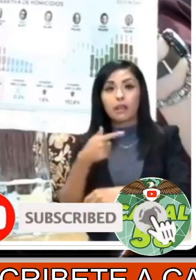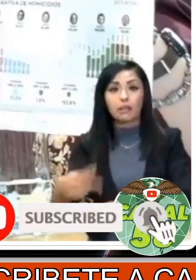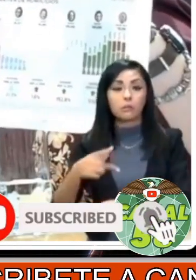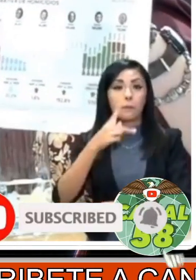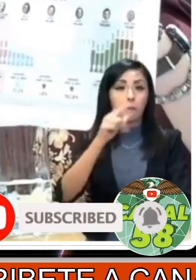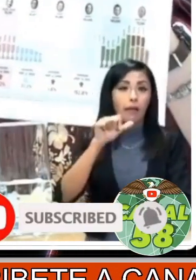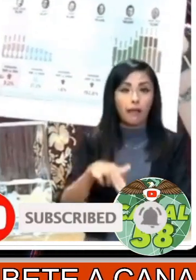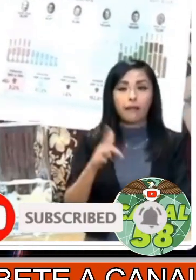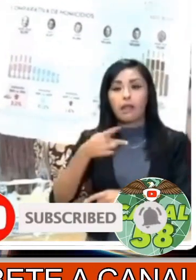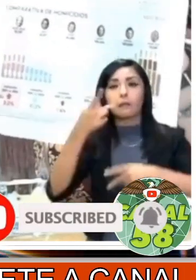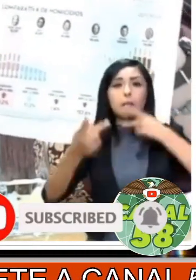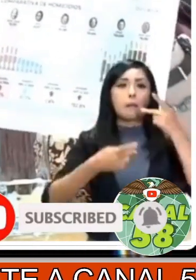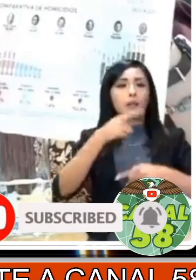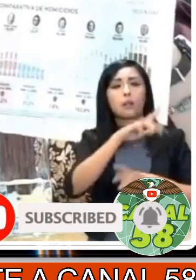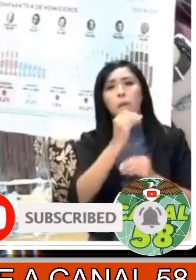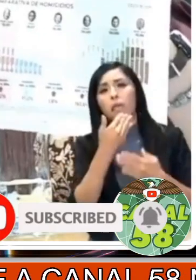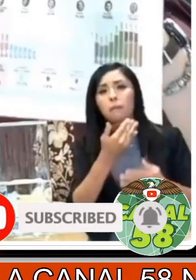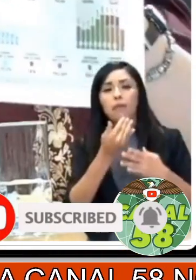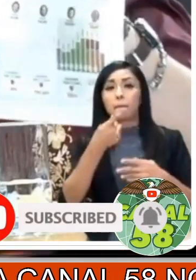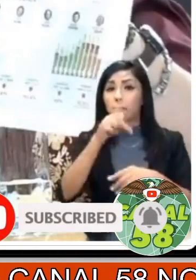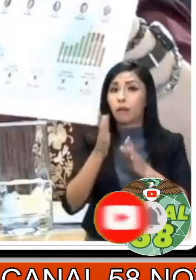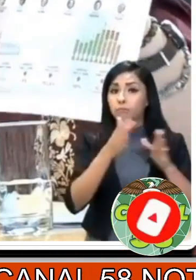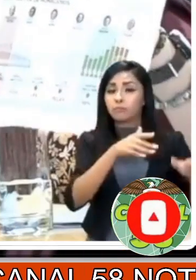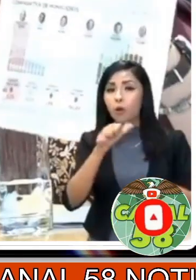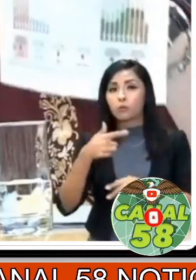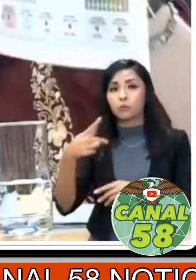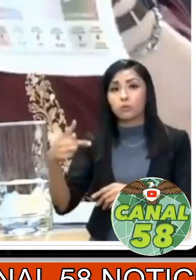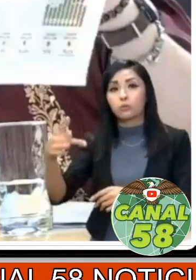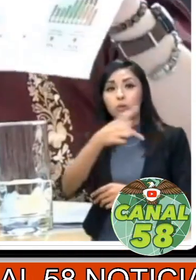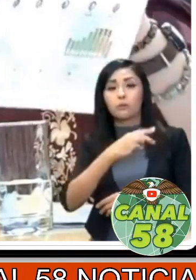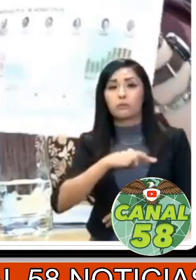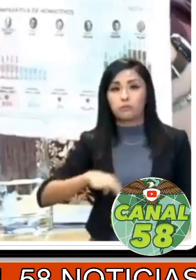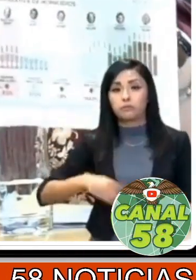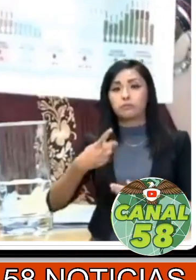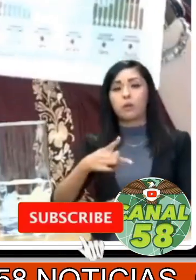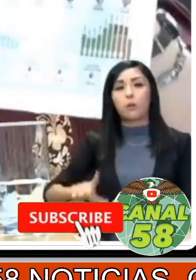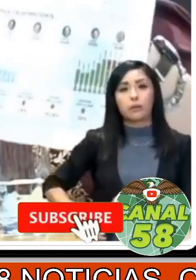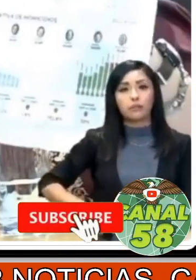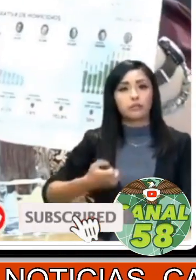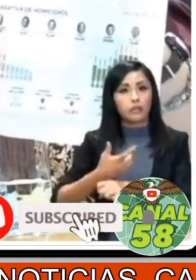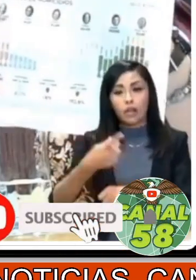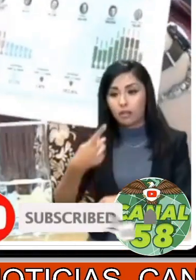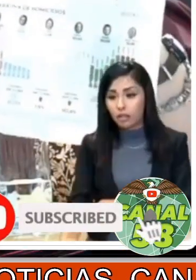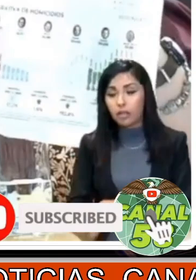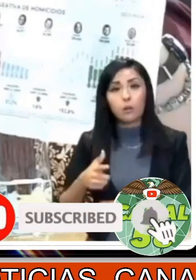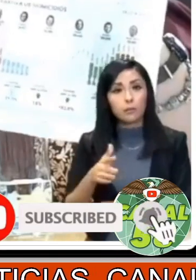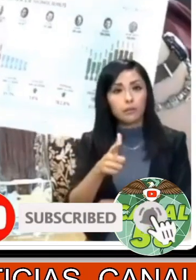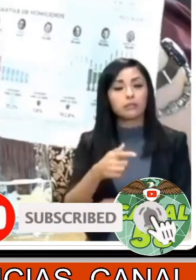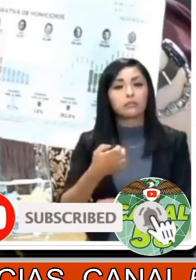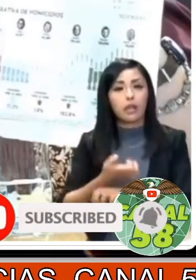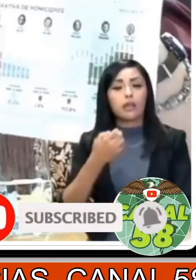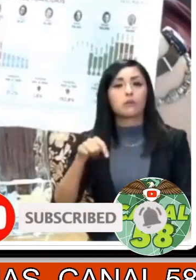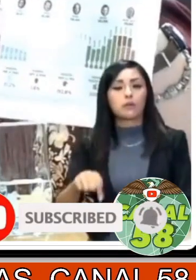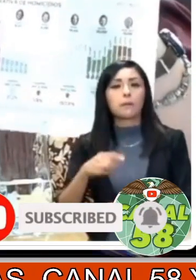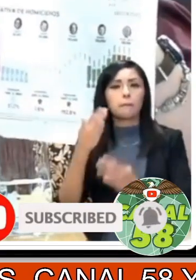Nacional hablan de la ineficiencia, pero por otro, sus ayuntamientos, su gobierno estatal, el gobierno del Estado, piden a cada